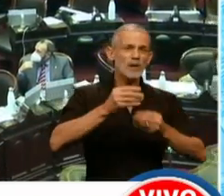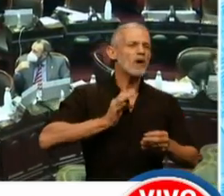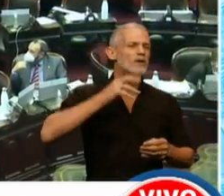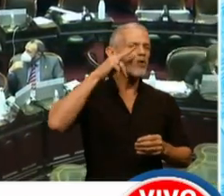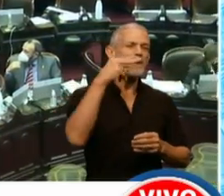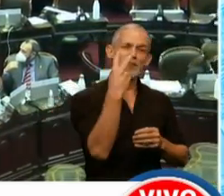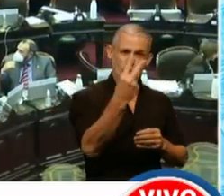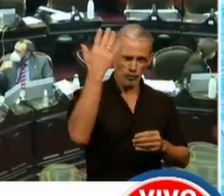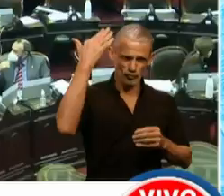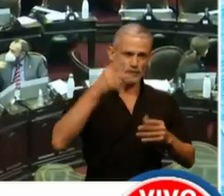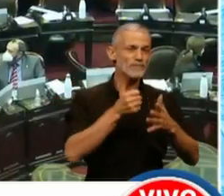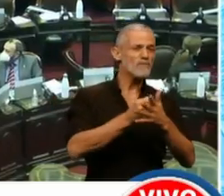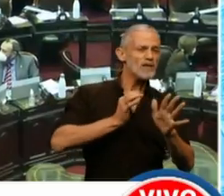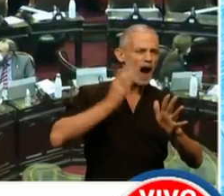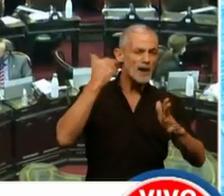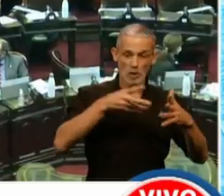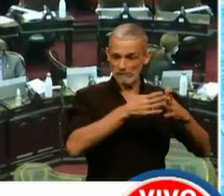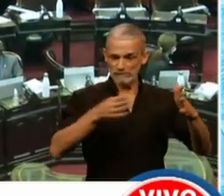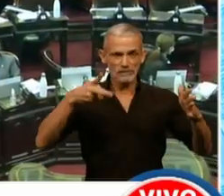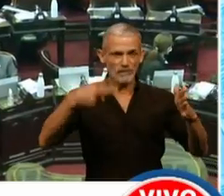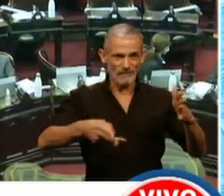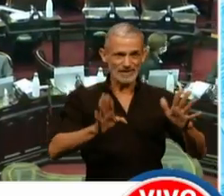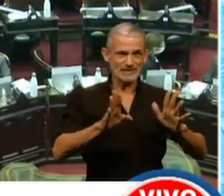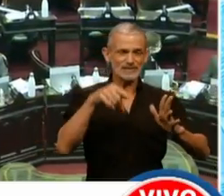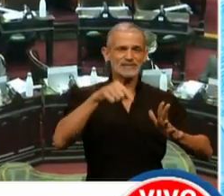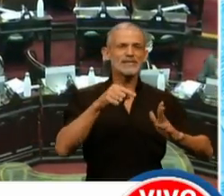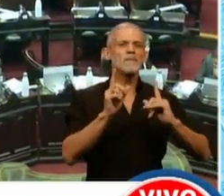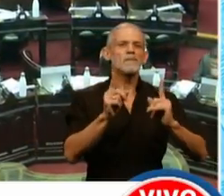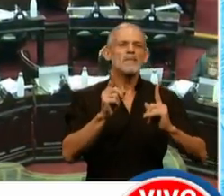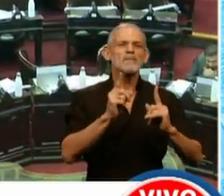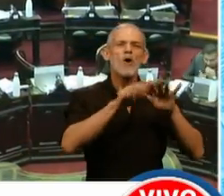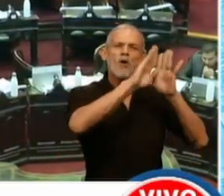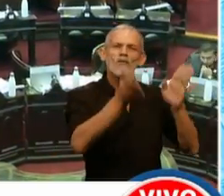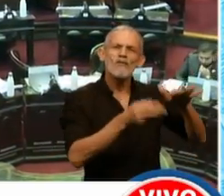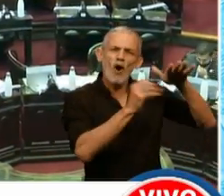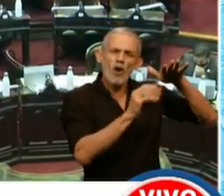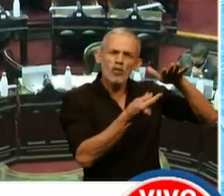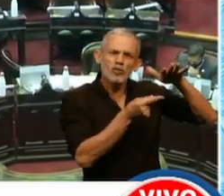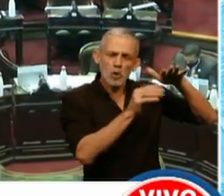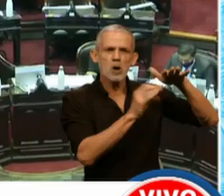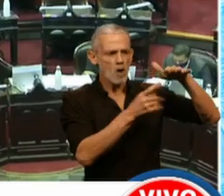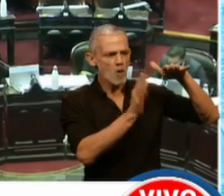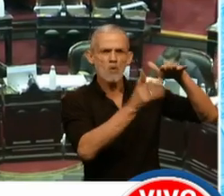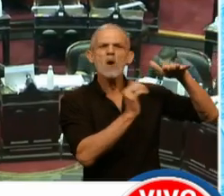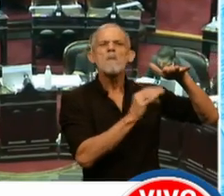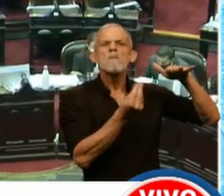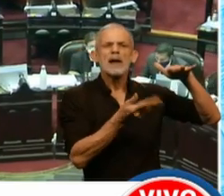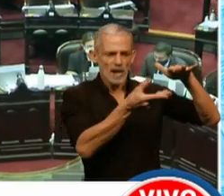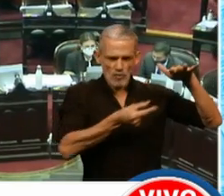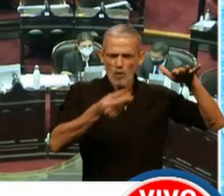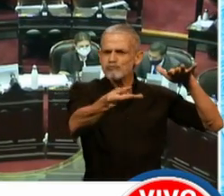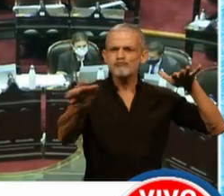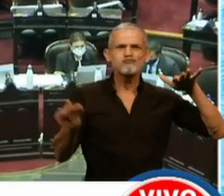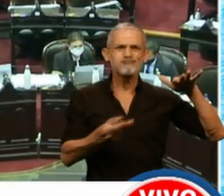a fin de año vence este este fondo fiduciario que es para subsidio para